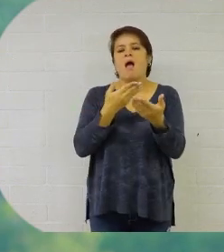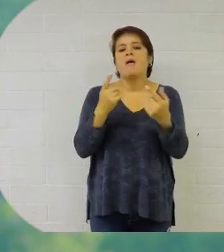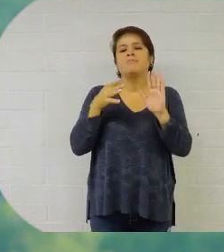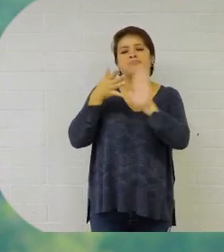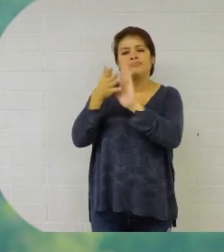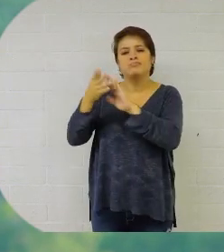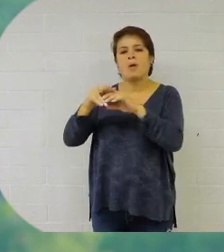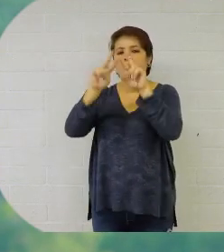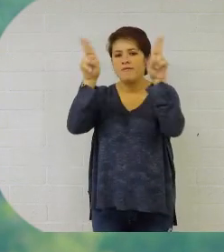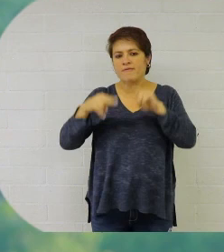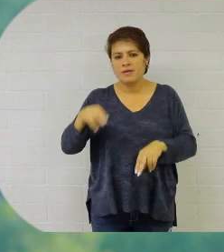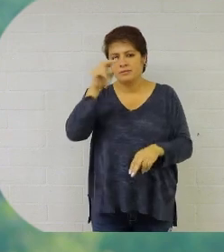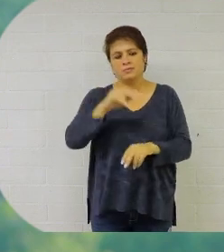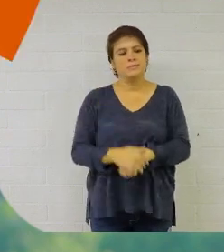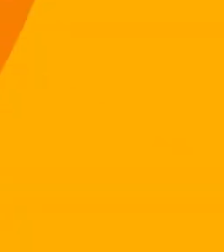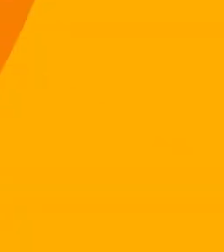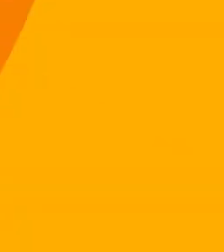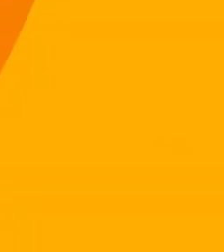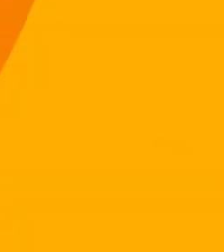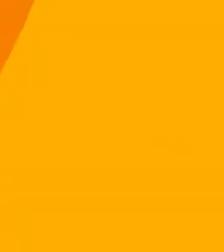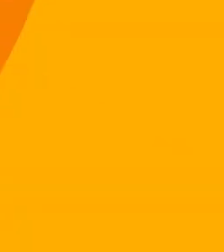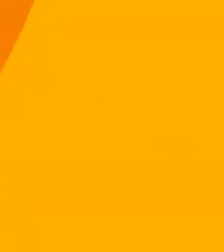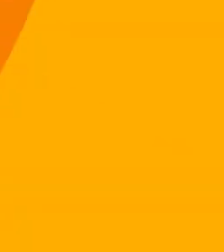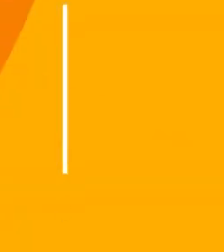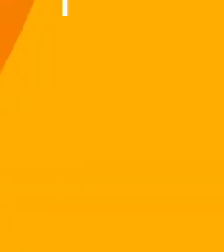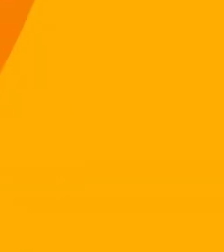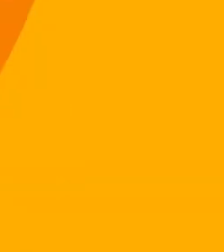compartas esta emisión en tus redes.